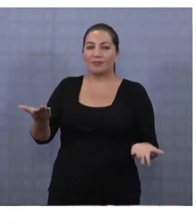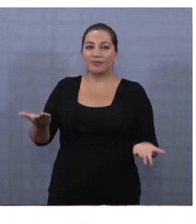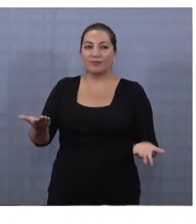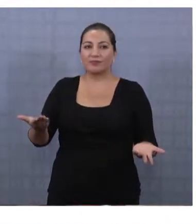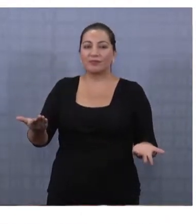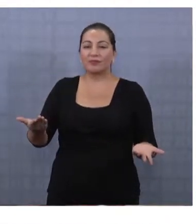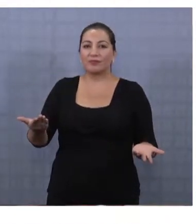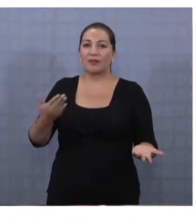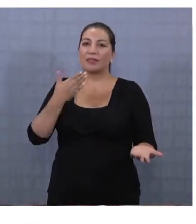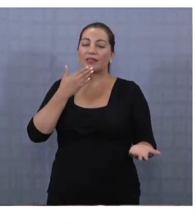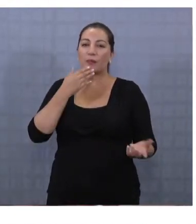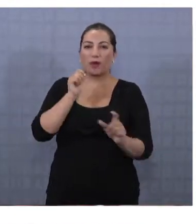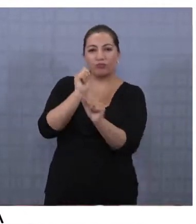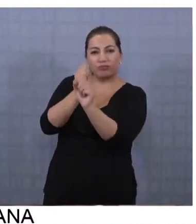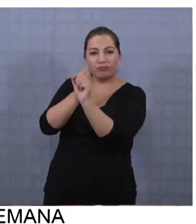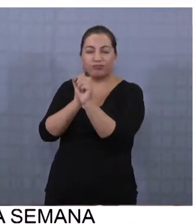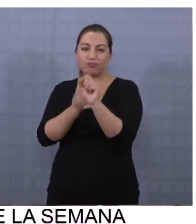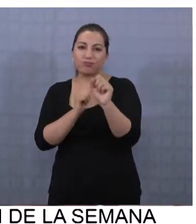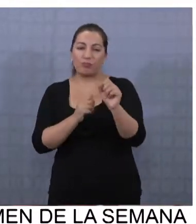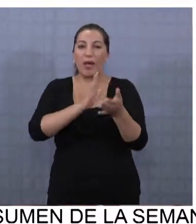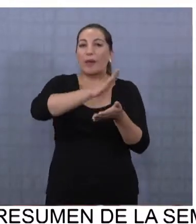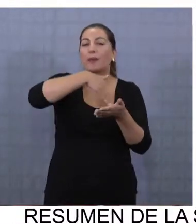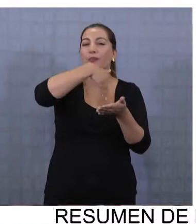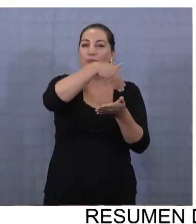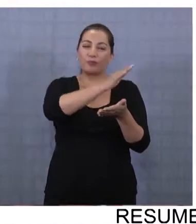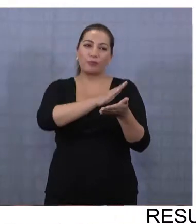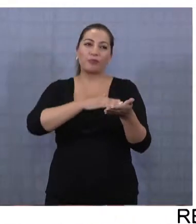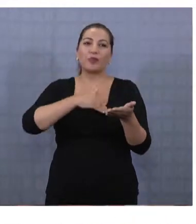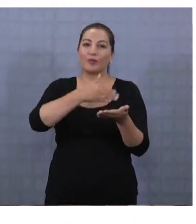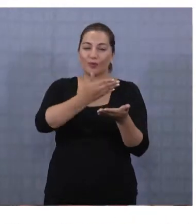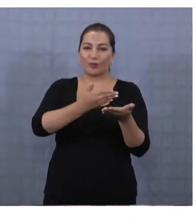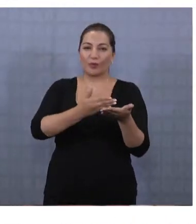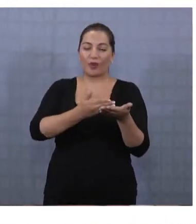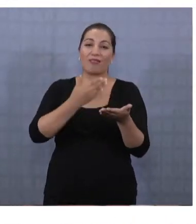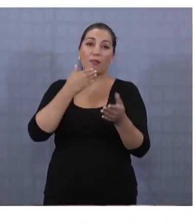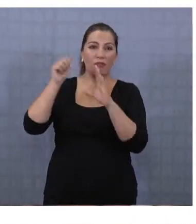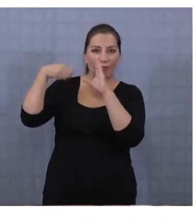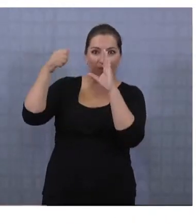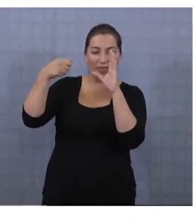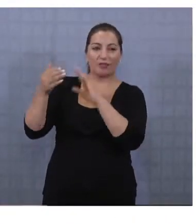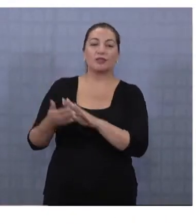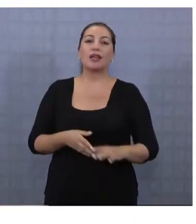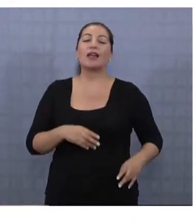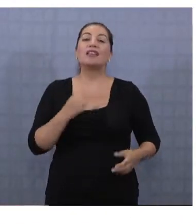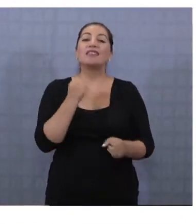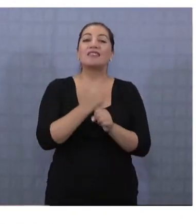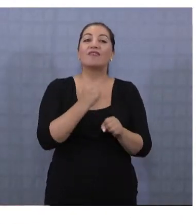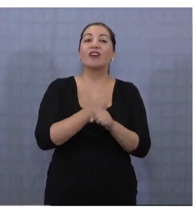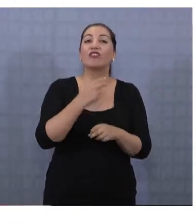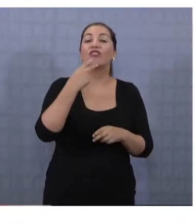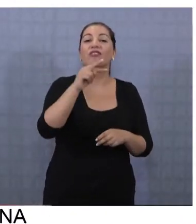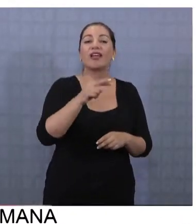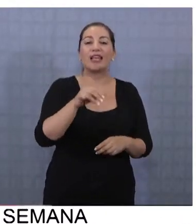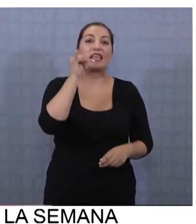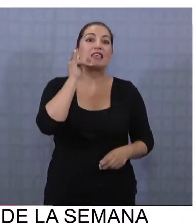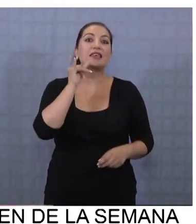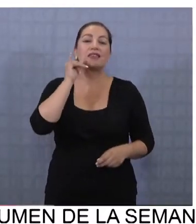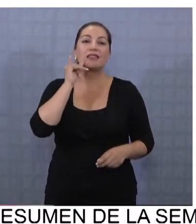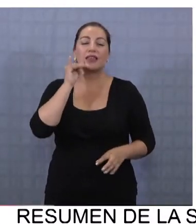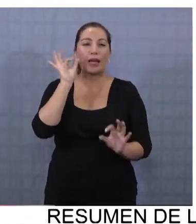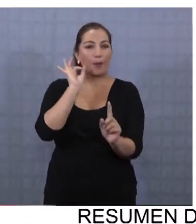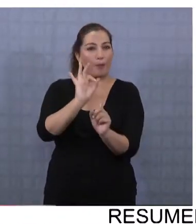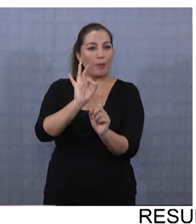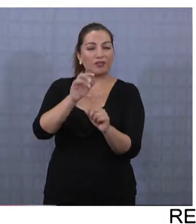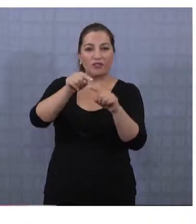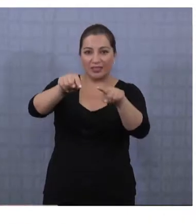en escultura, pintura y propuestas de video. Sus obras se podrán ver en Iquique,